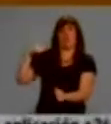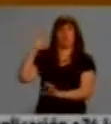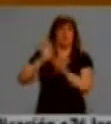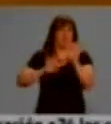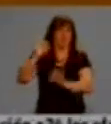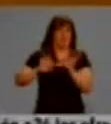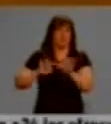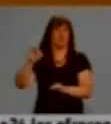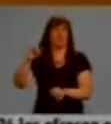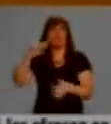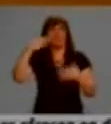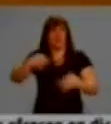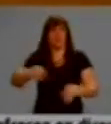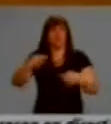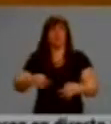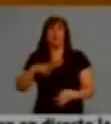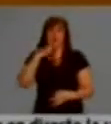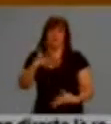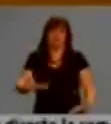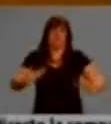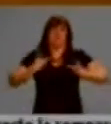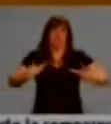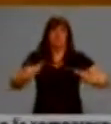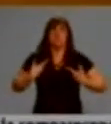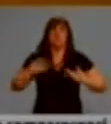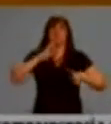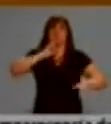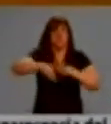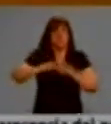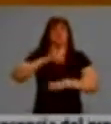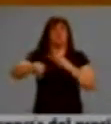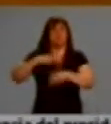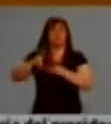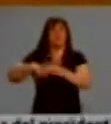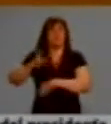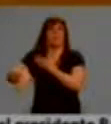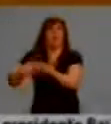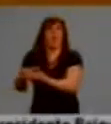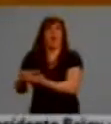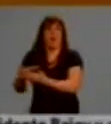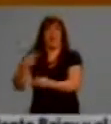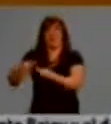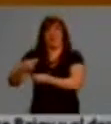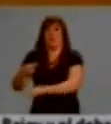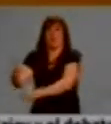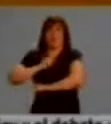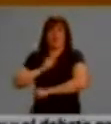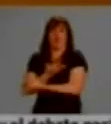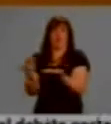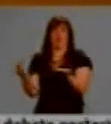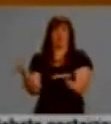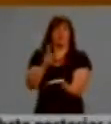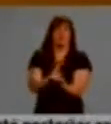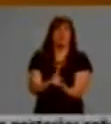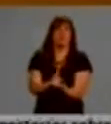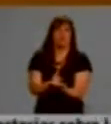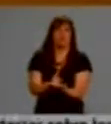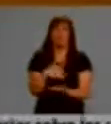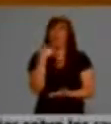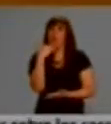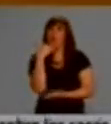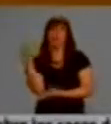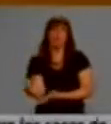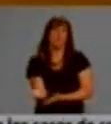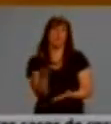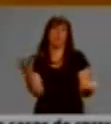riesgo, lo que nos ha costado en sacrificios y en reformas recuperar la confianza de los mercados. No es cosa baladí,